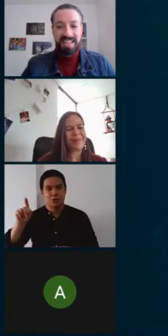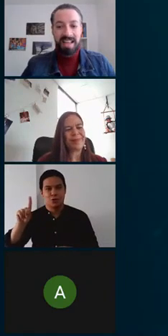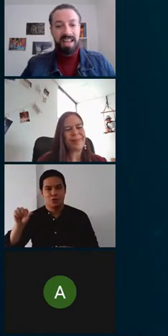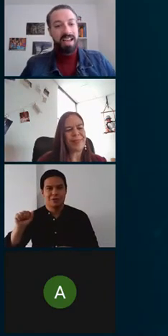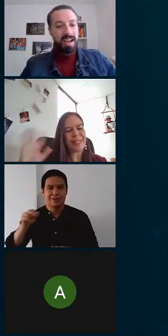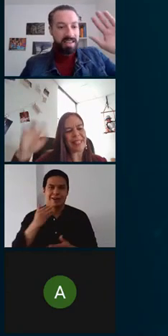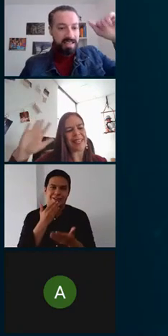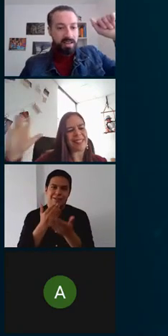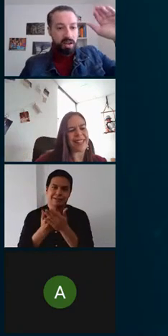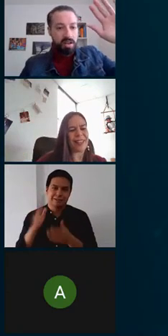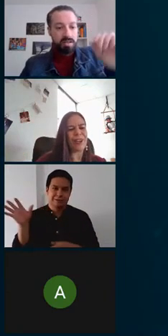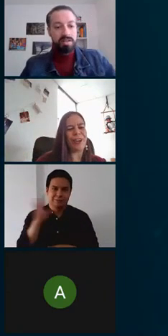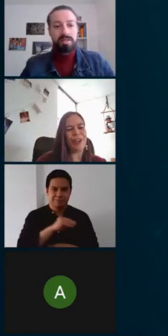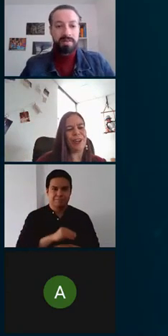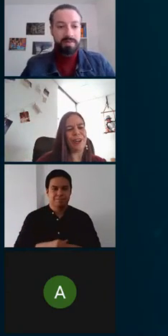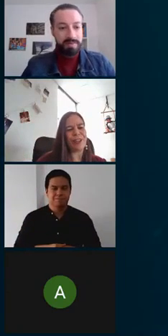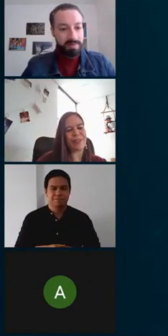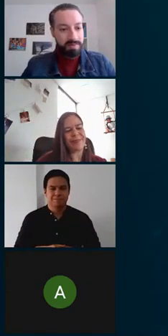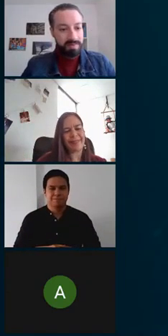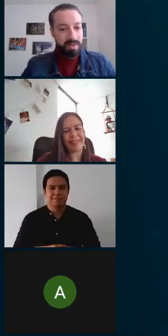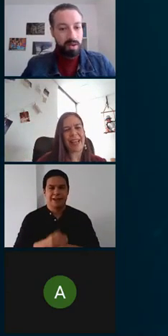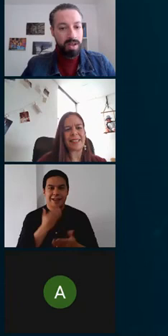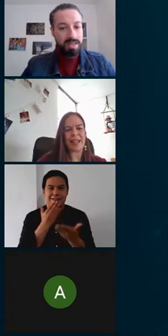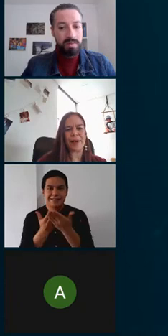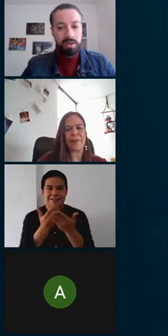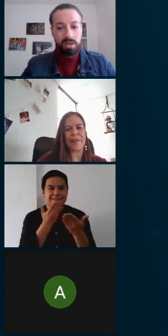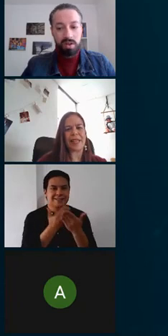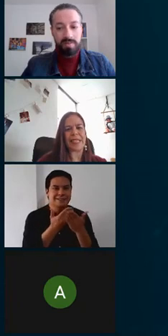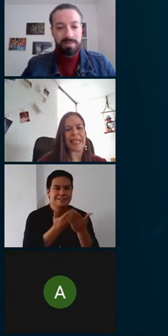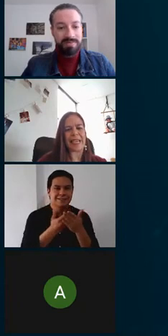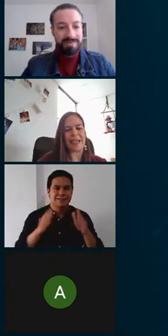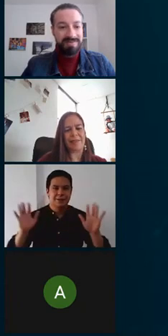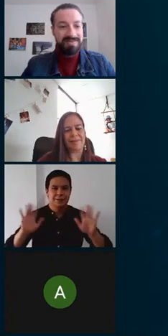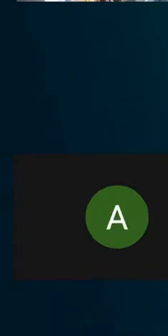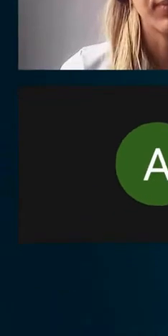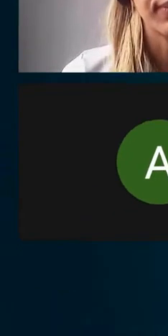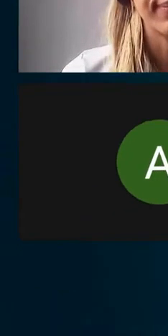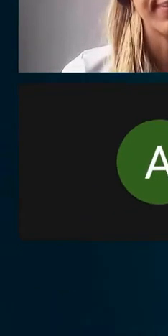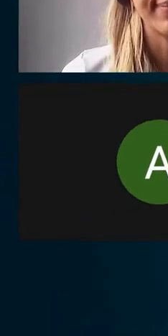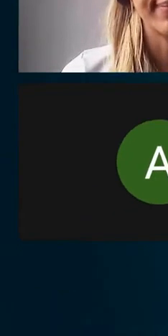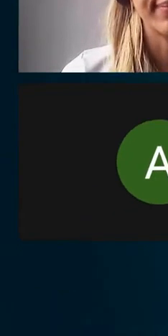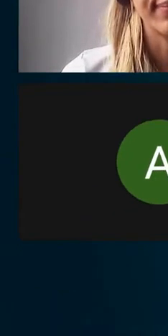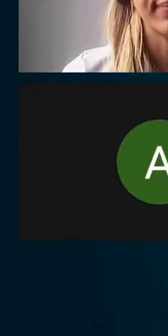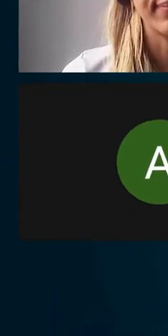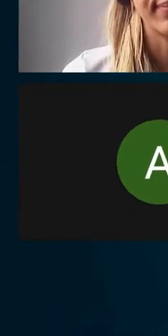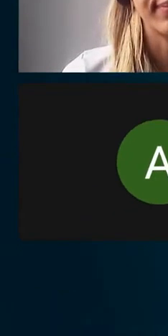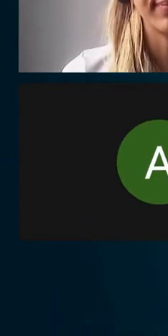Feliz día. Muchísimas gracias a todos. Gracias. Hasta luego. Feliz día.